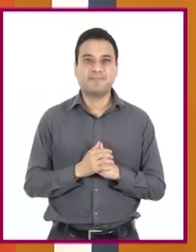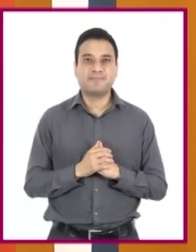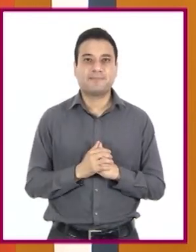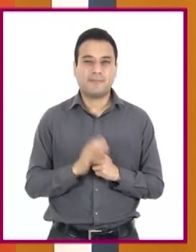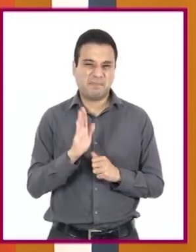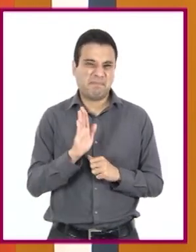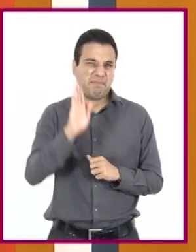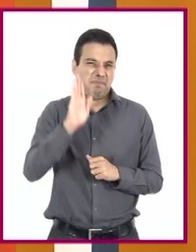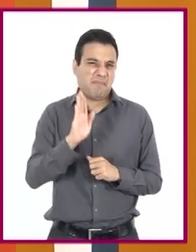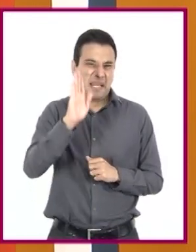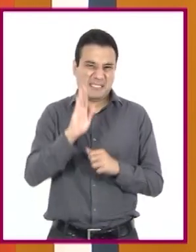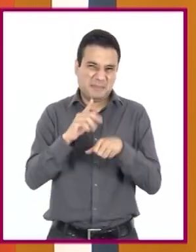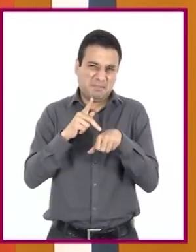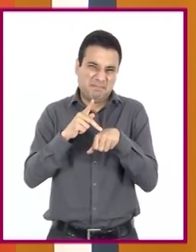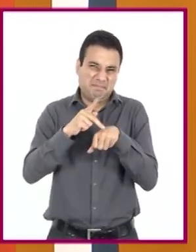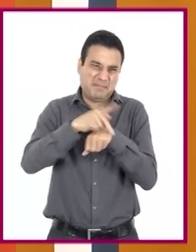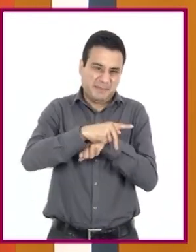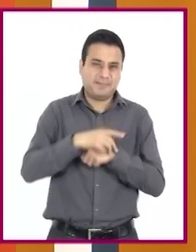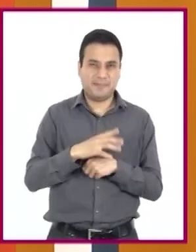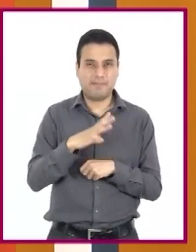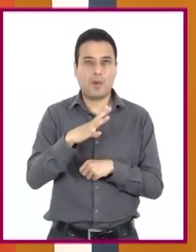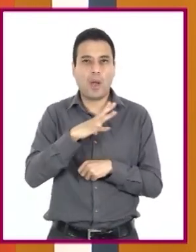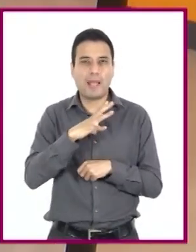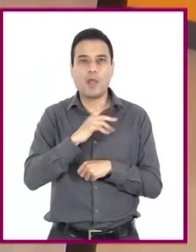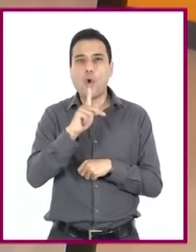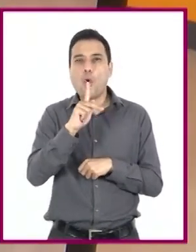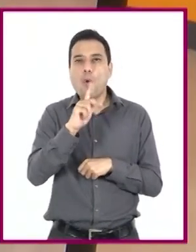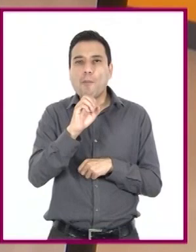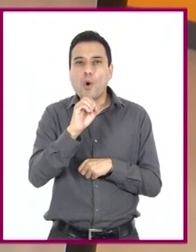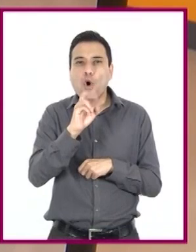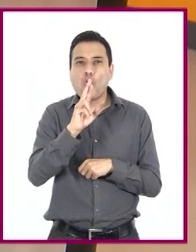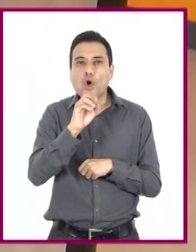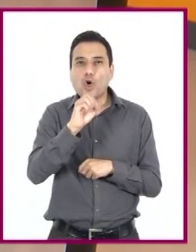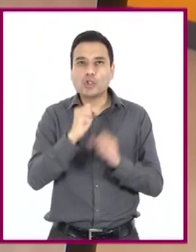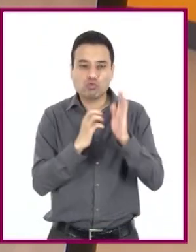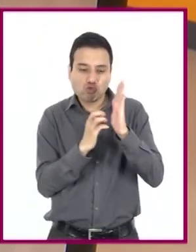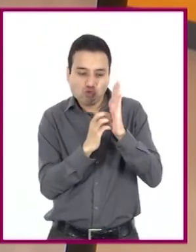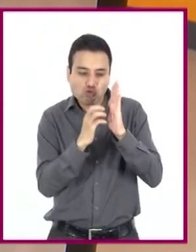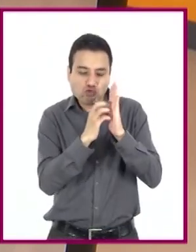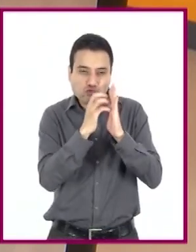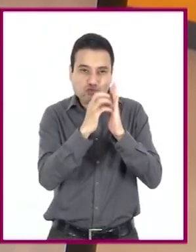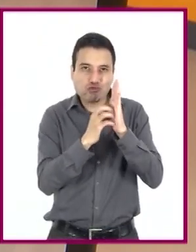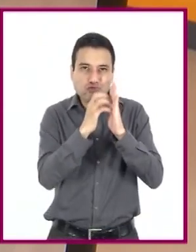membranosa semipermeable, pues tiene poros. En él se encuentra